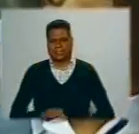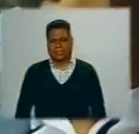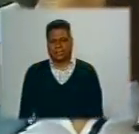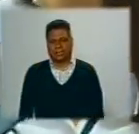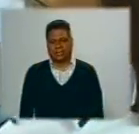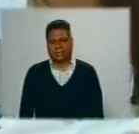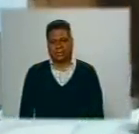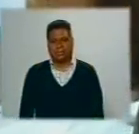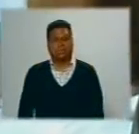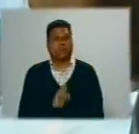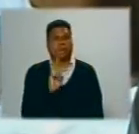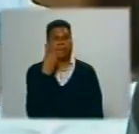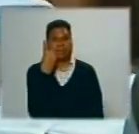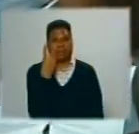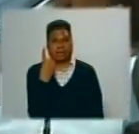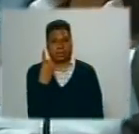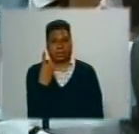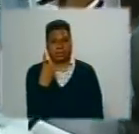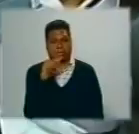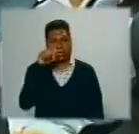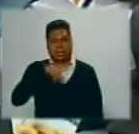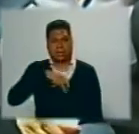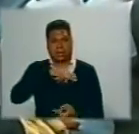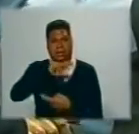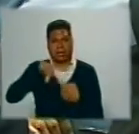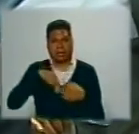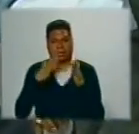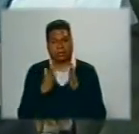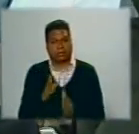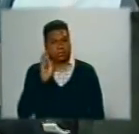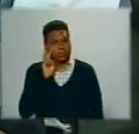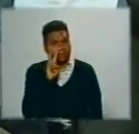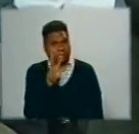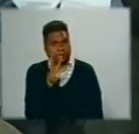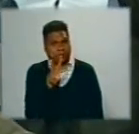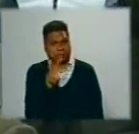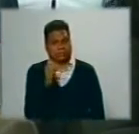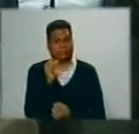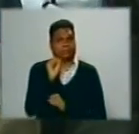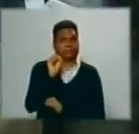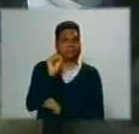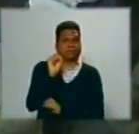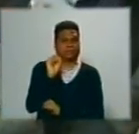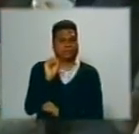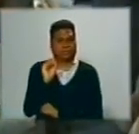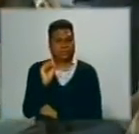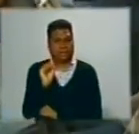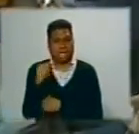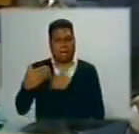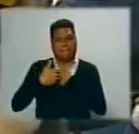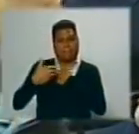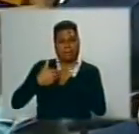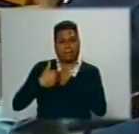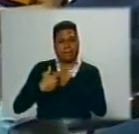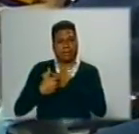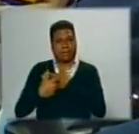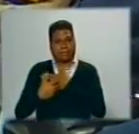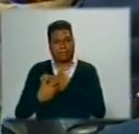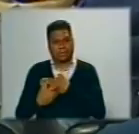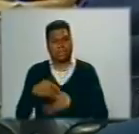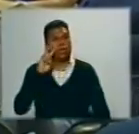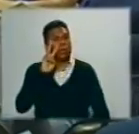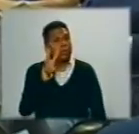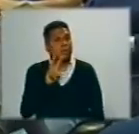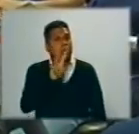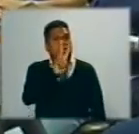No es la primera vez que la revolución se ve enfrentada a estos ataques. Lo vimos en el